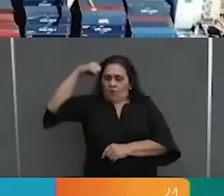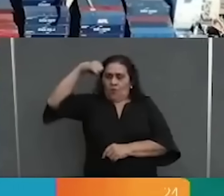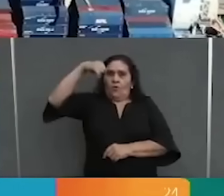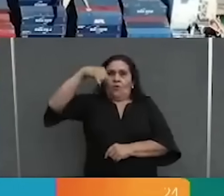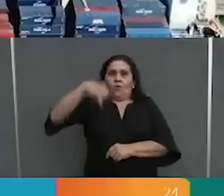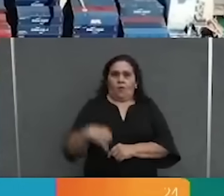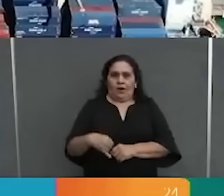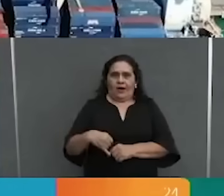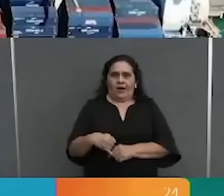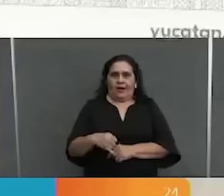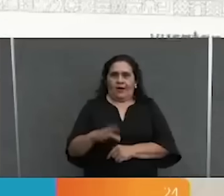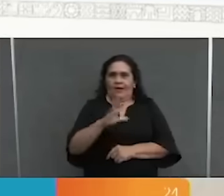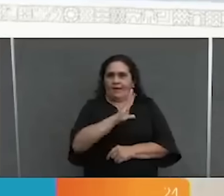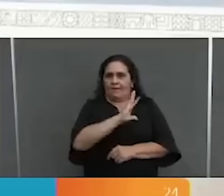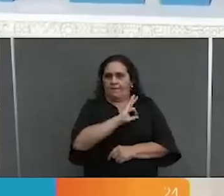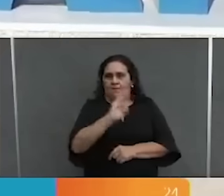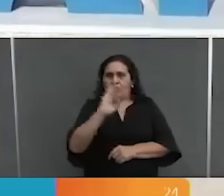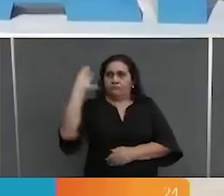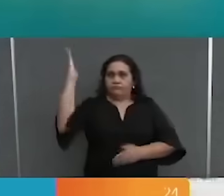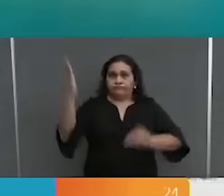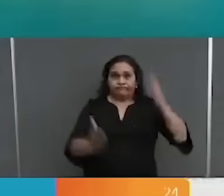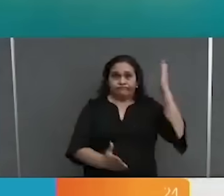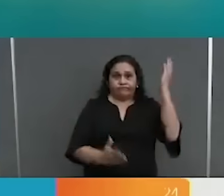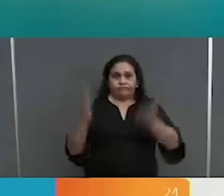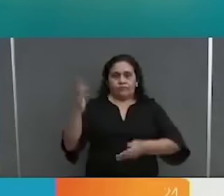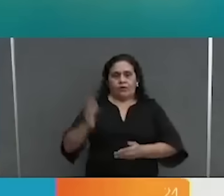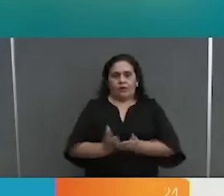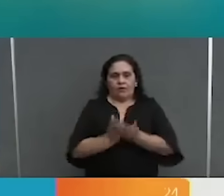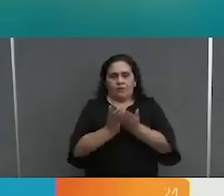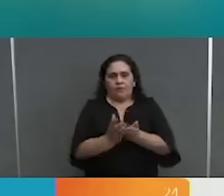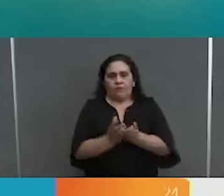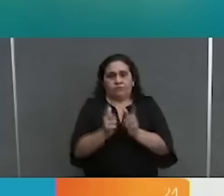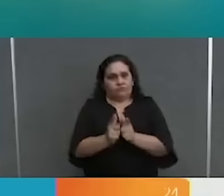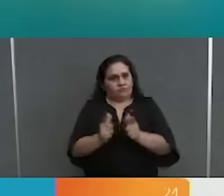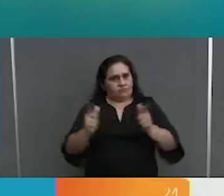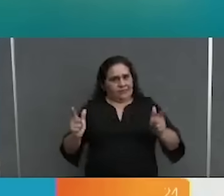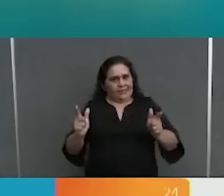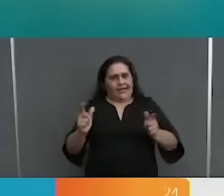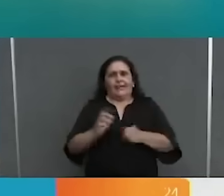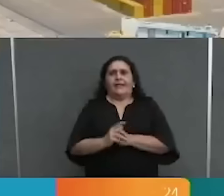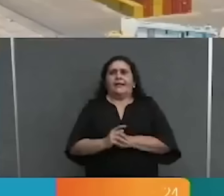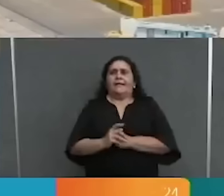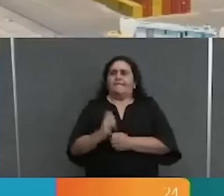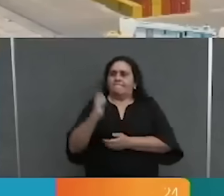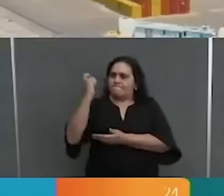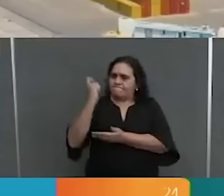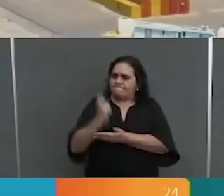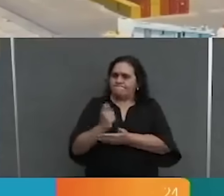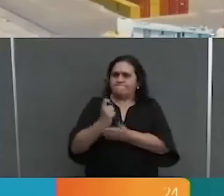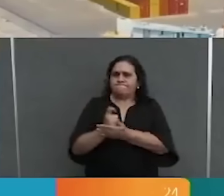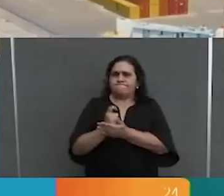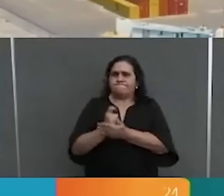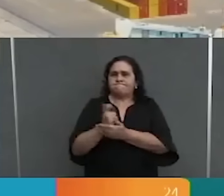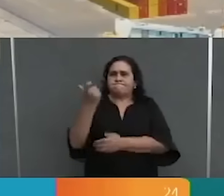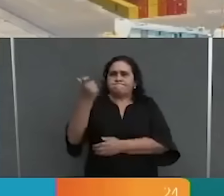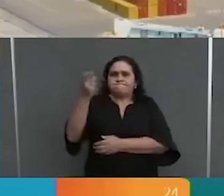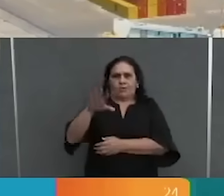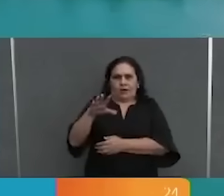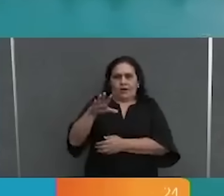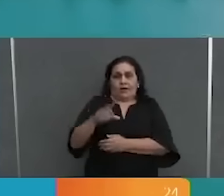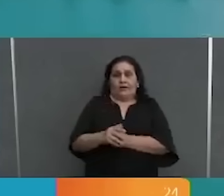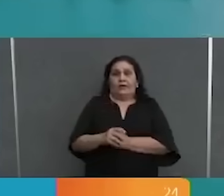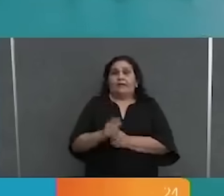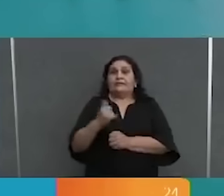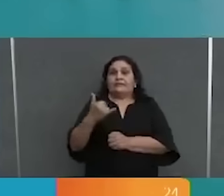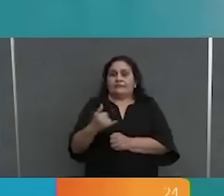recibir barcos más grandes que nos permitan tener costos de logística más baratos y ampliar el ancho del canal de navegación. Hoy